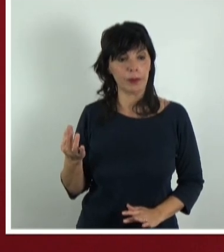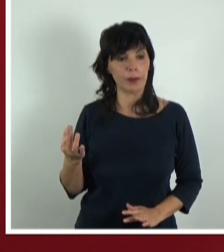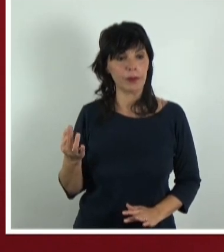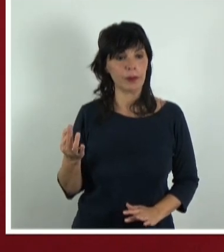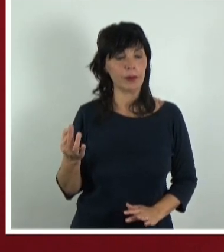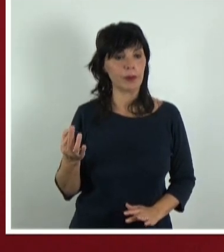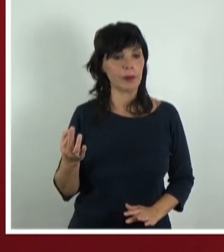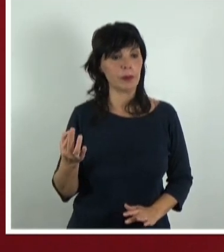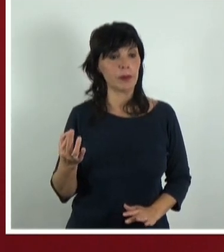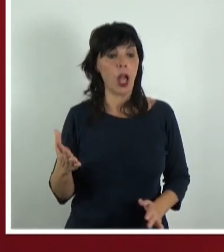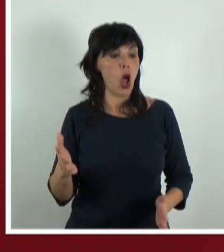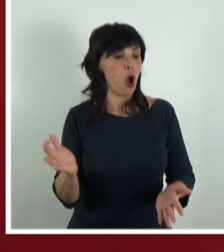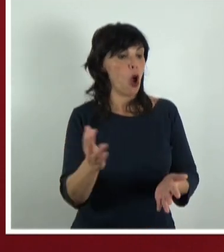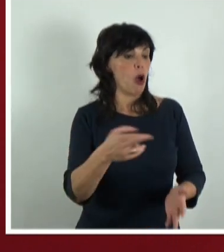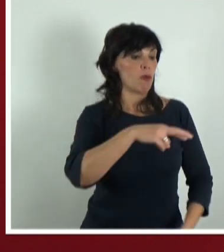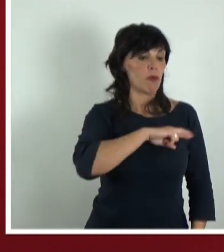Que toda religión